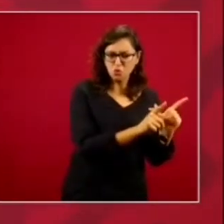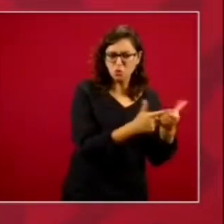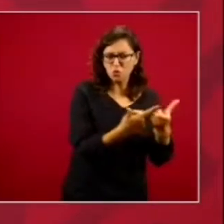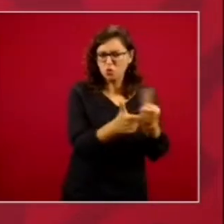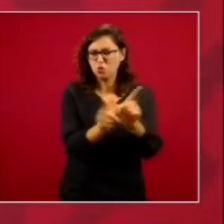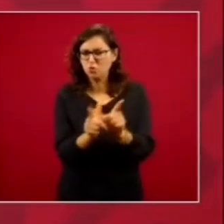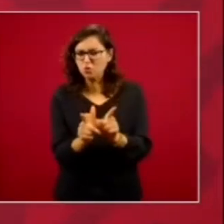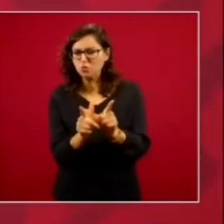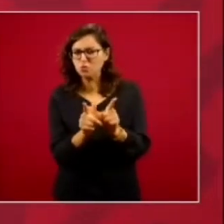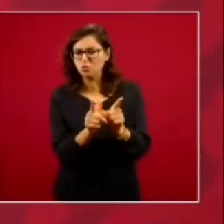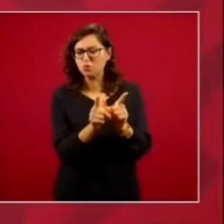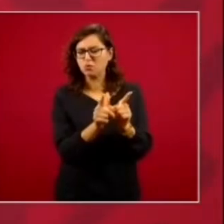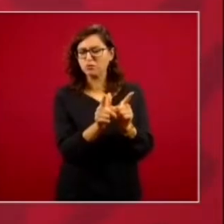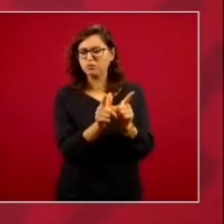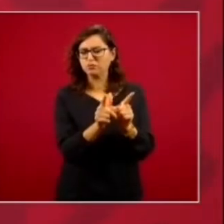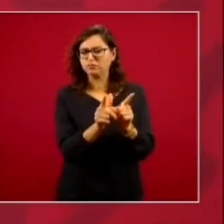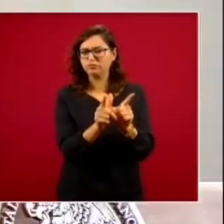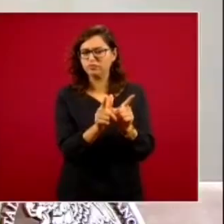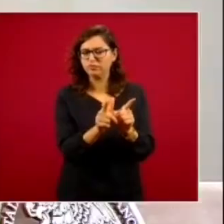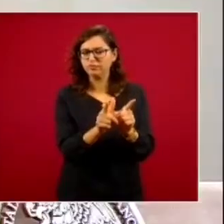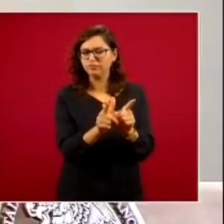que reciben